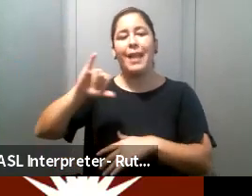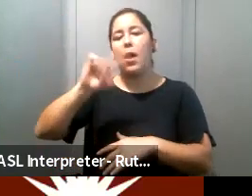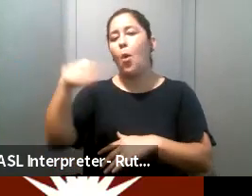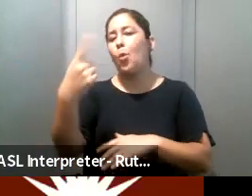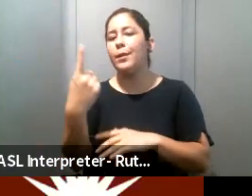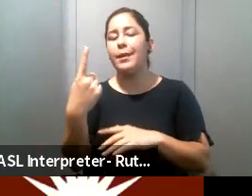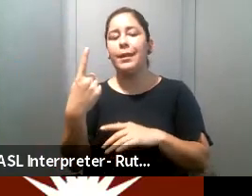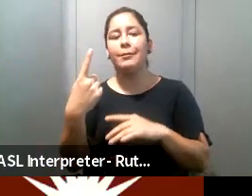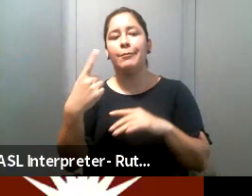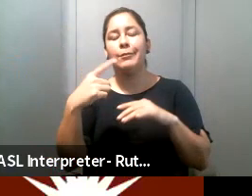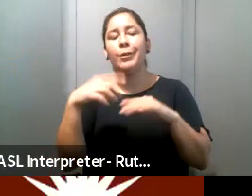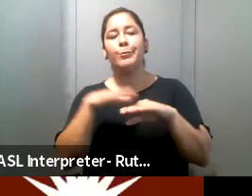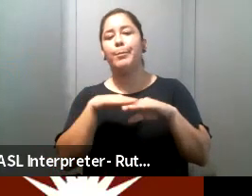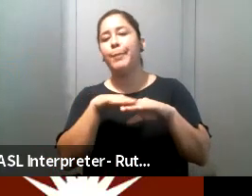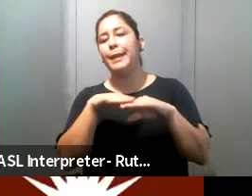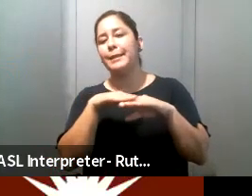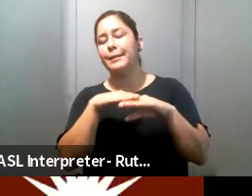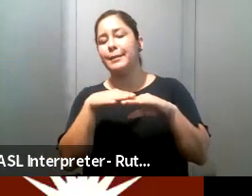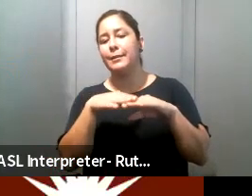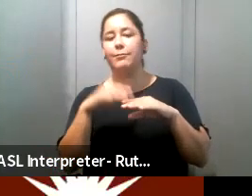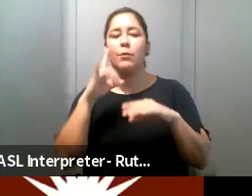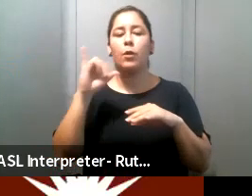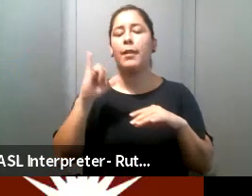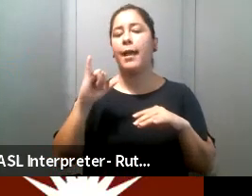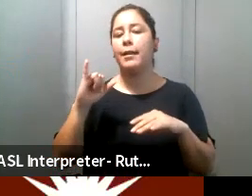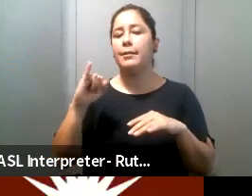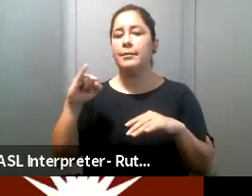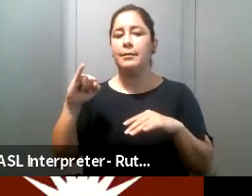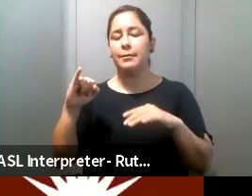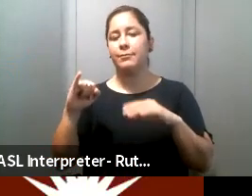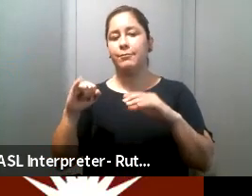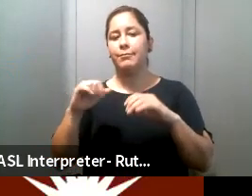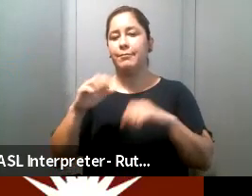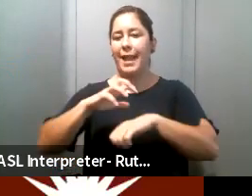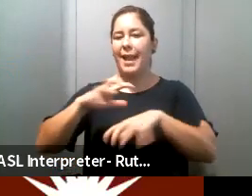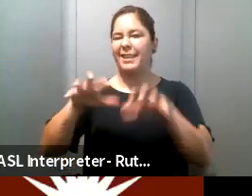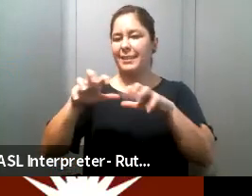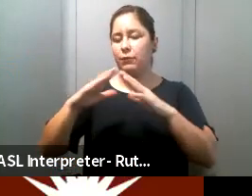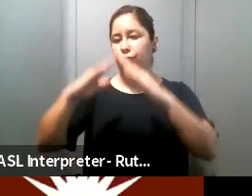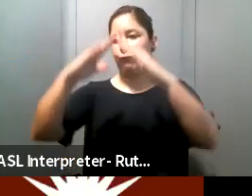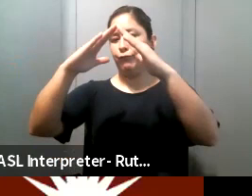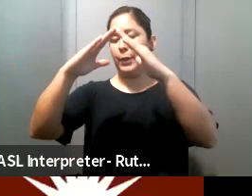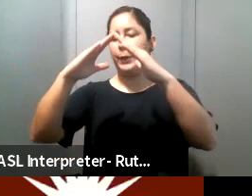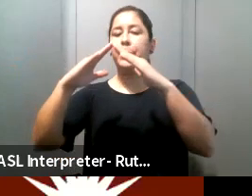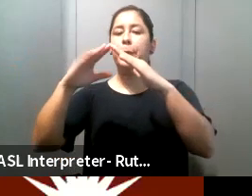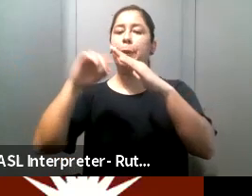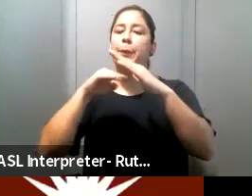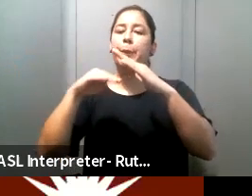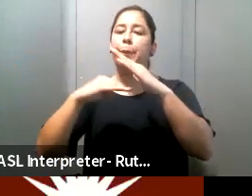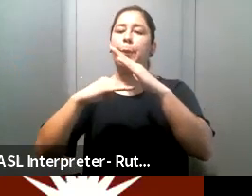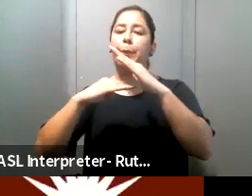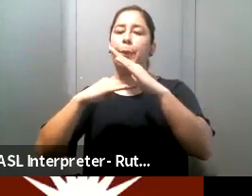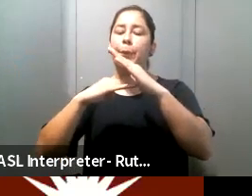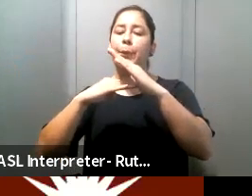que tenemos que demandar y especialmente demandar total transparencia y supervisión a las agencias de control de